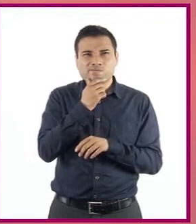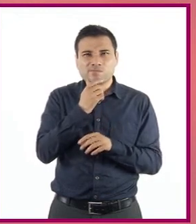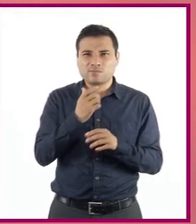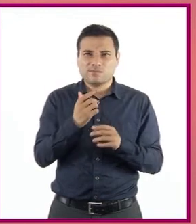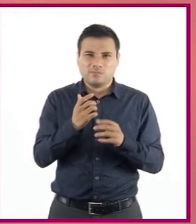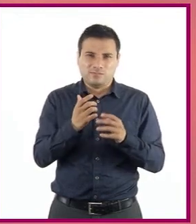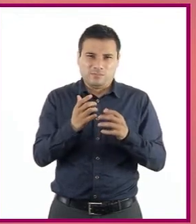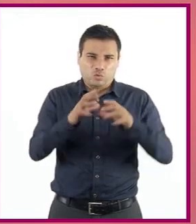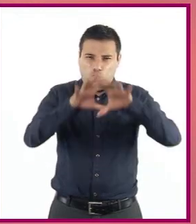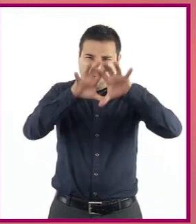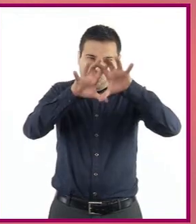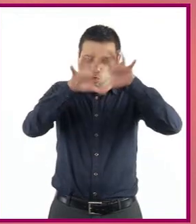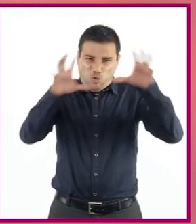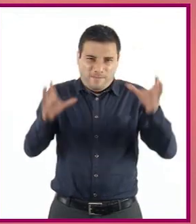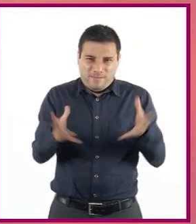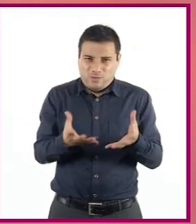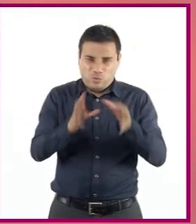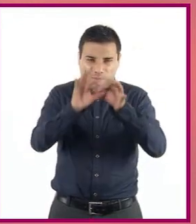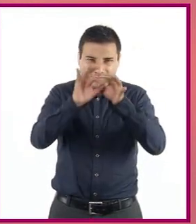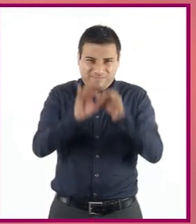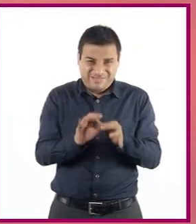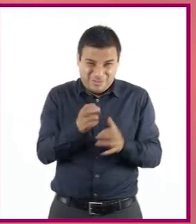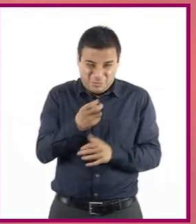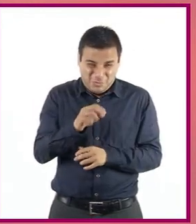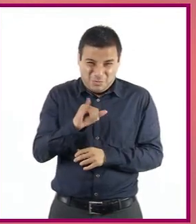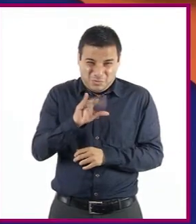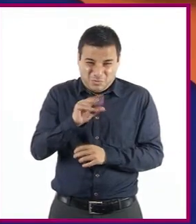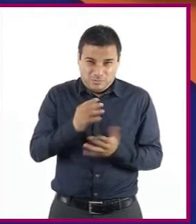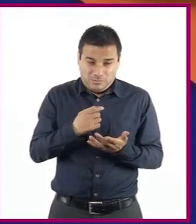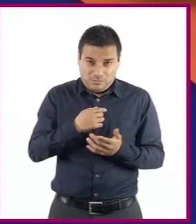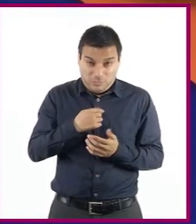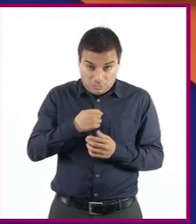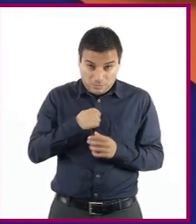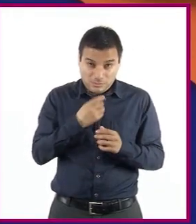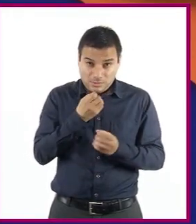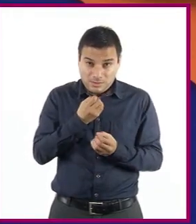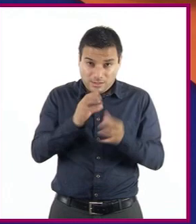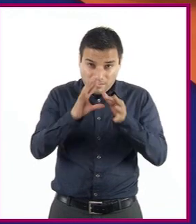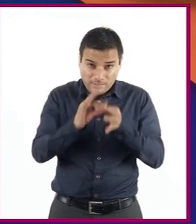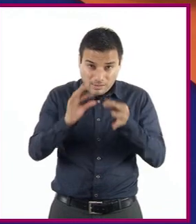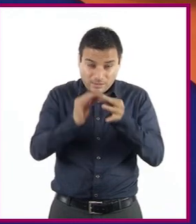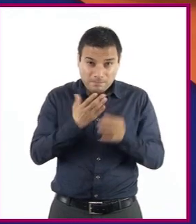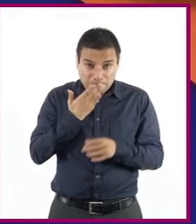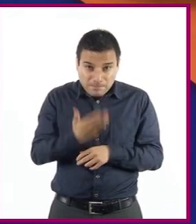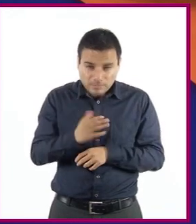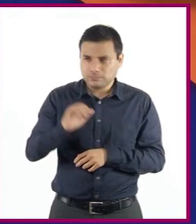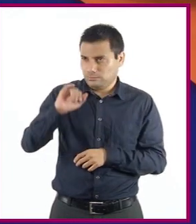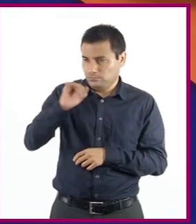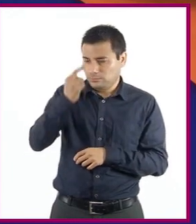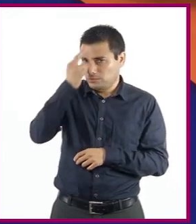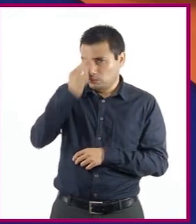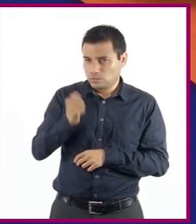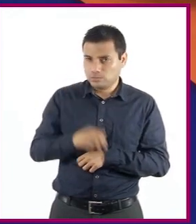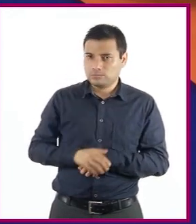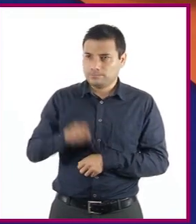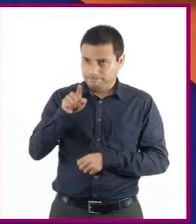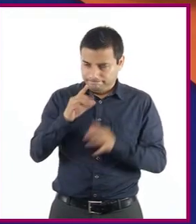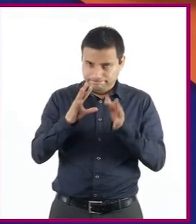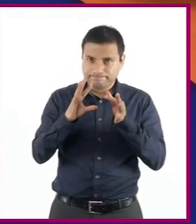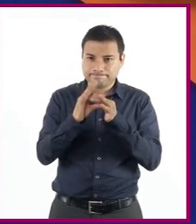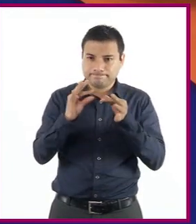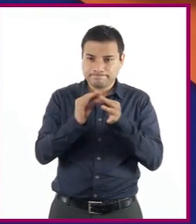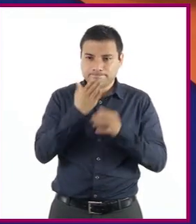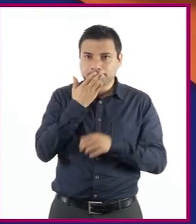el mensaje. Espero no haber dicho una barbaridad. Tienes toda la razón, Enrique. Lo has expresado muy